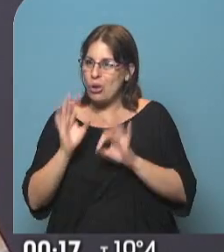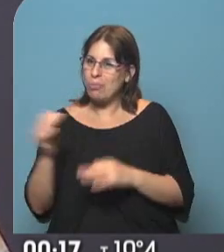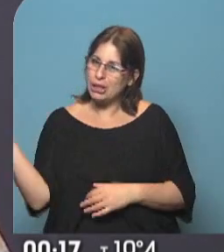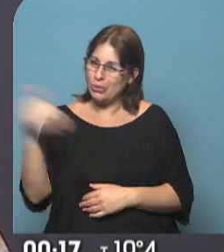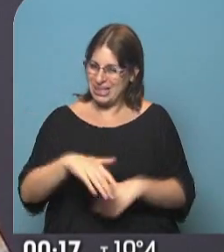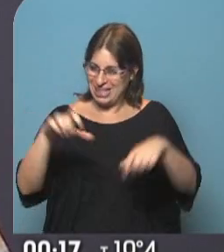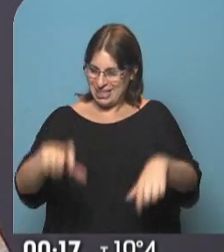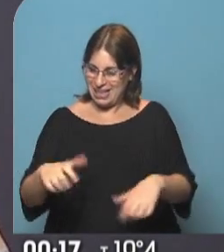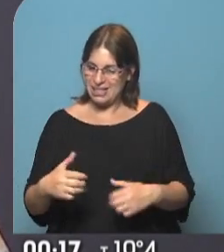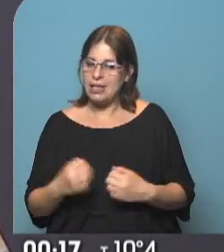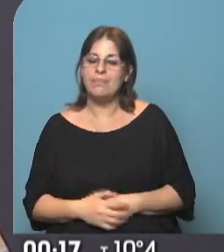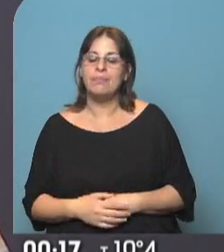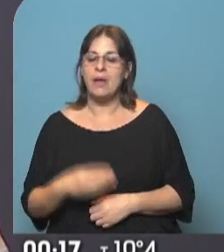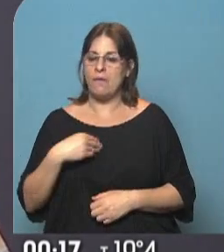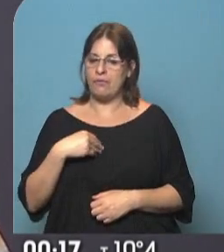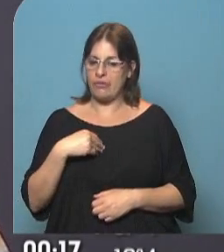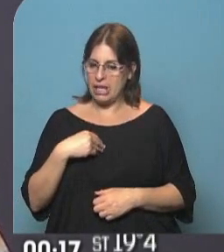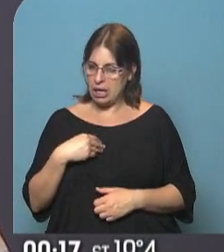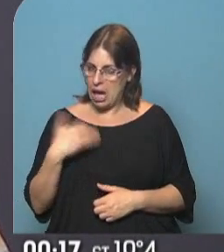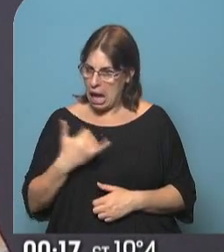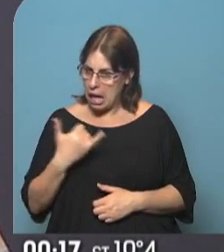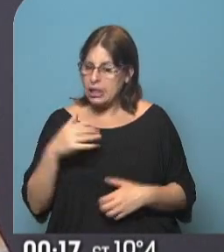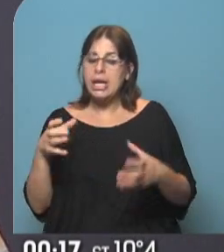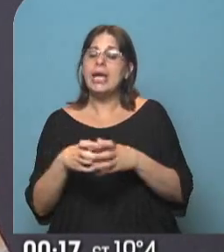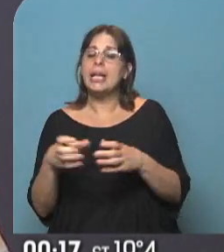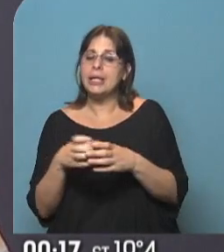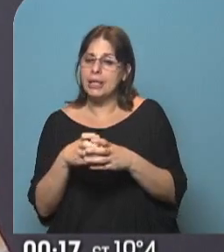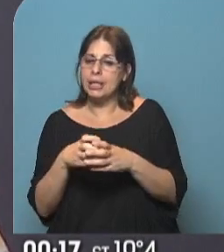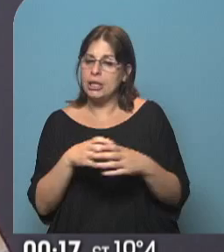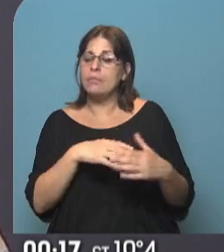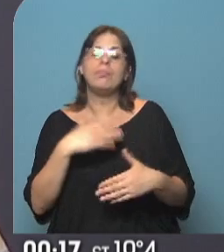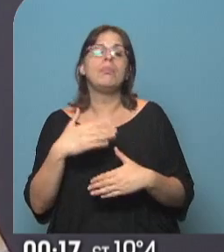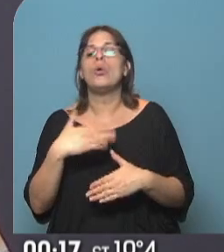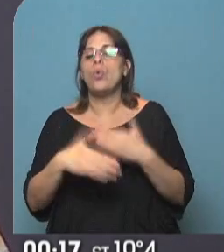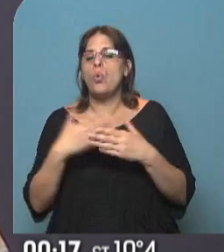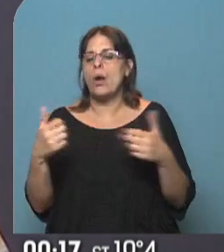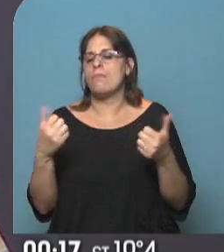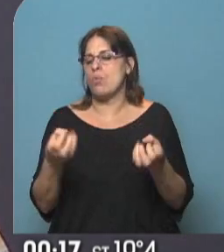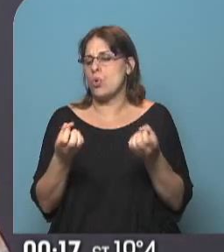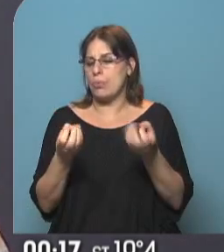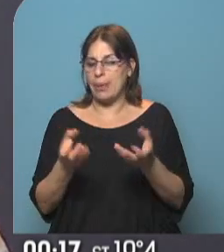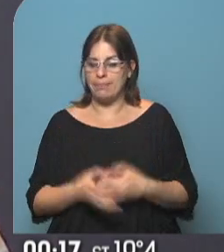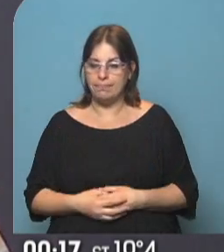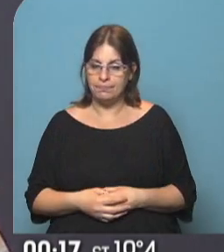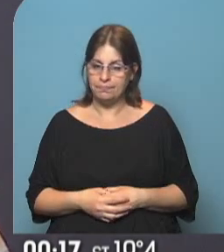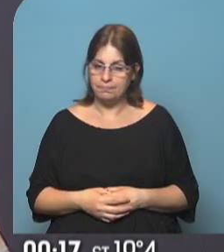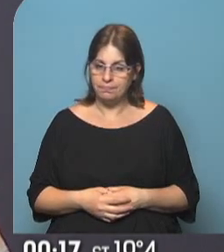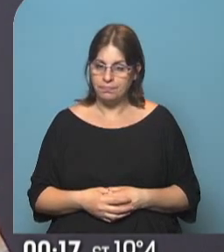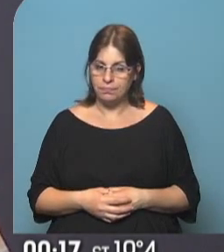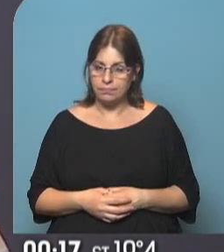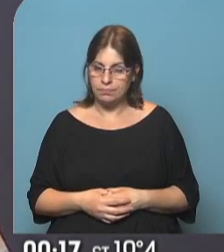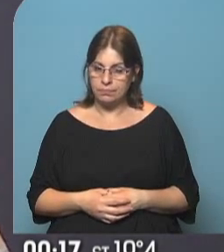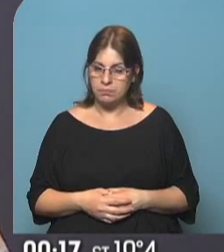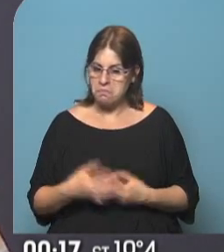y no perdió nunca la fe, y el equipo la verdad que jugó una grandeza enorme, y creo que somos